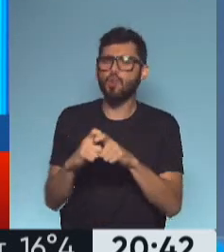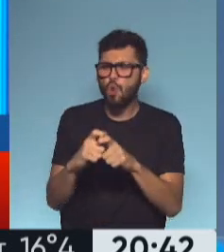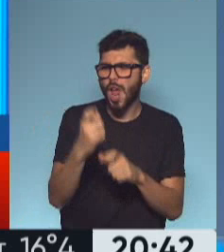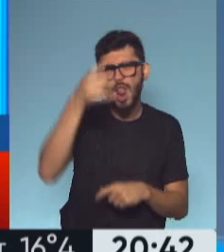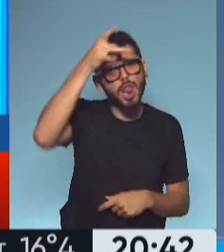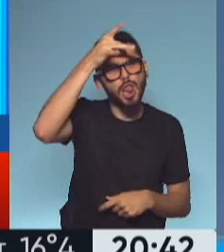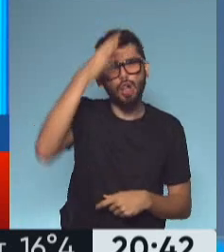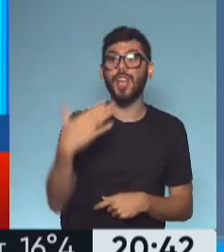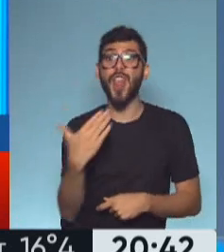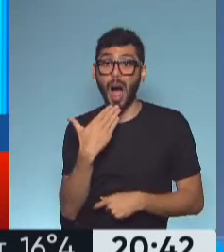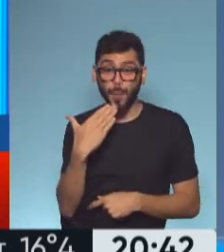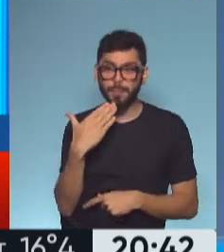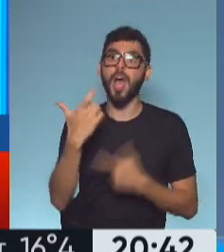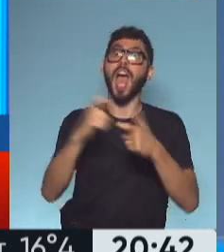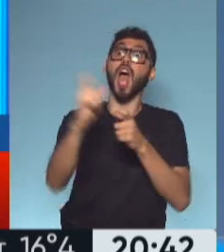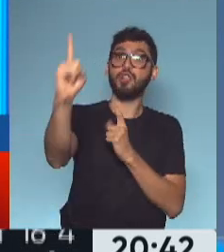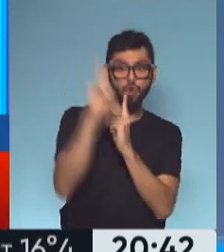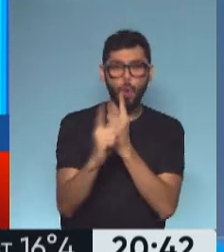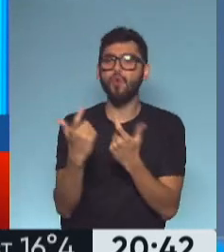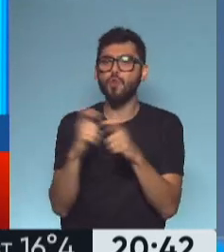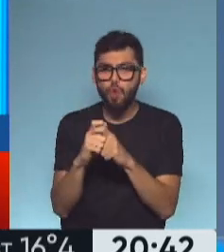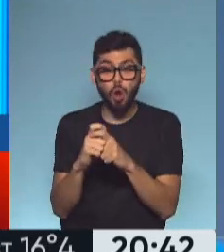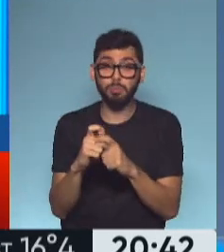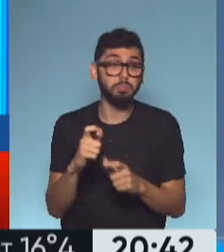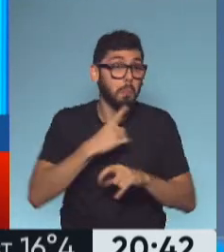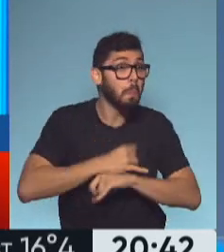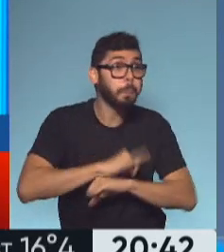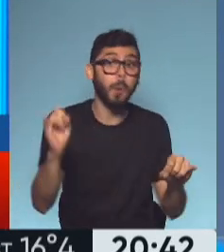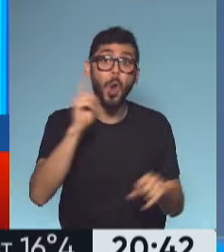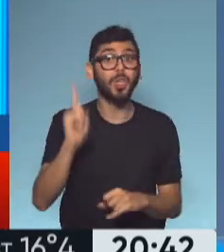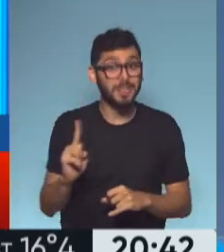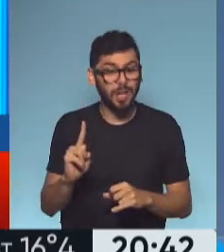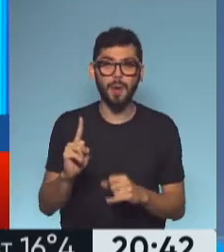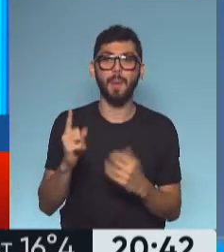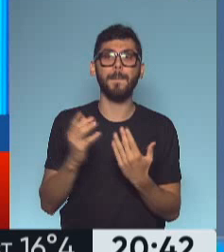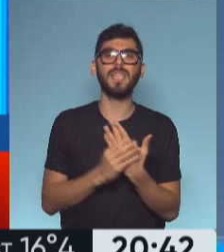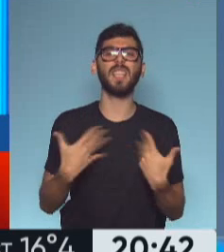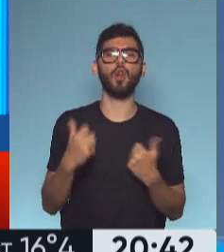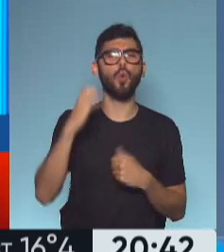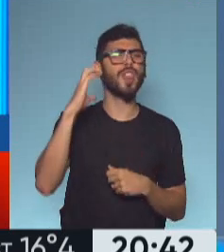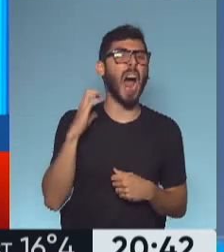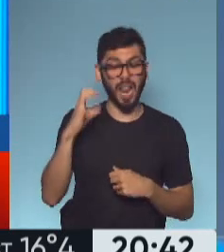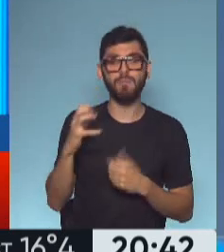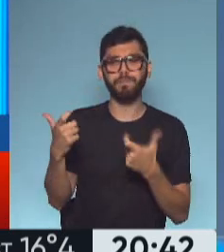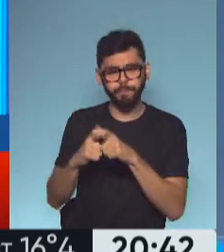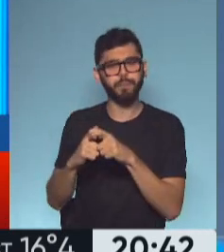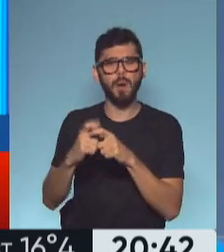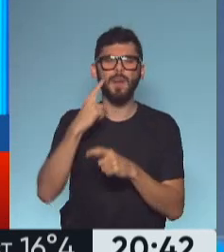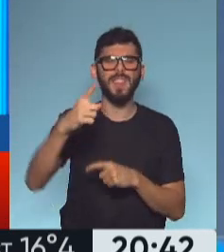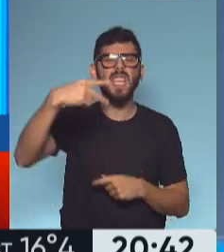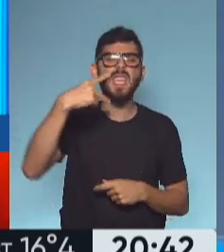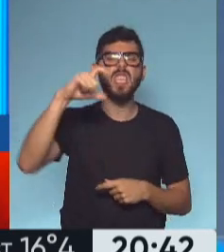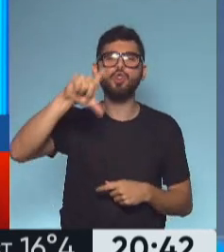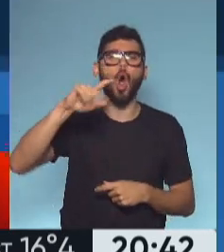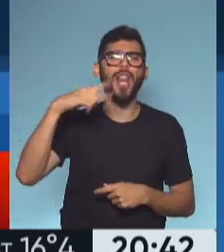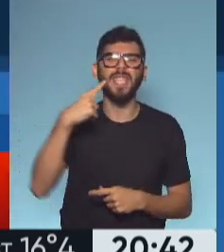12 de abril. El 12 de abril no se supo de esto. Estuvieron reunidos con la ministra Carla Bisotti, pero escuchemos lo que decía Nicolini respecto a las negociaciones